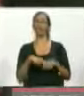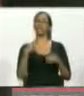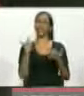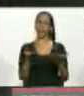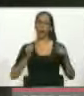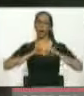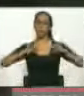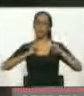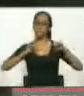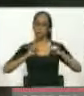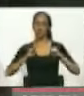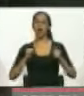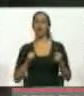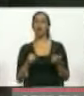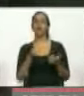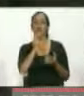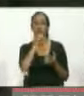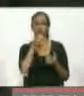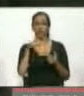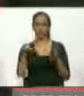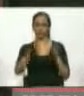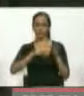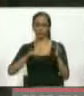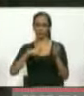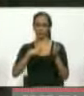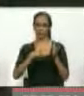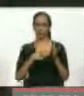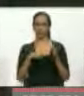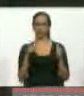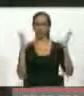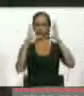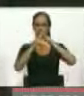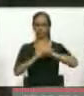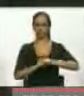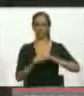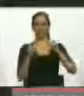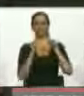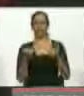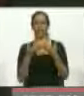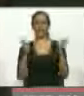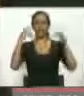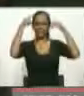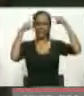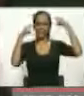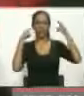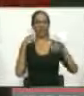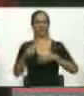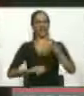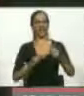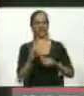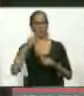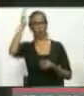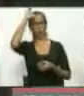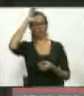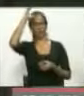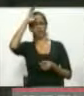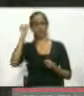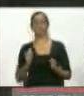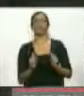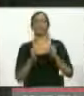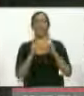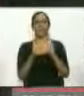las plazas venezolanos el hashtag tenemos ya el vídeo de la noche seguimos abrimos generar conciencia y empieza